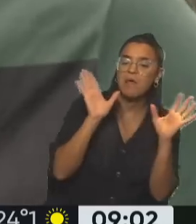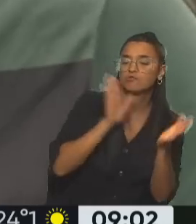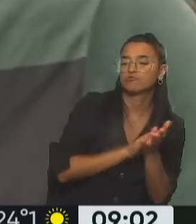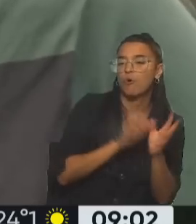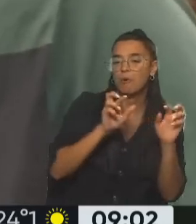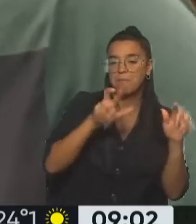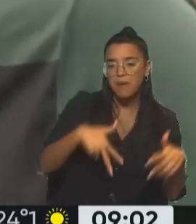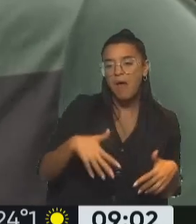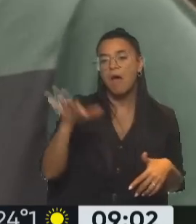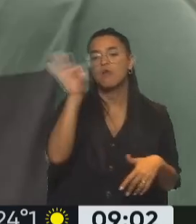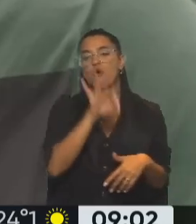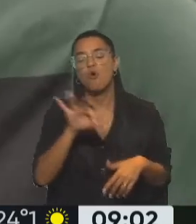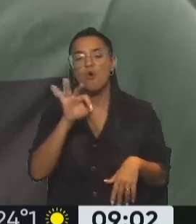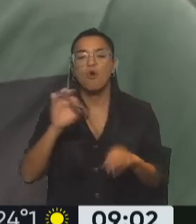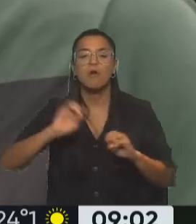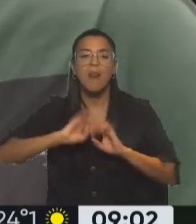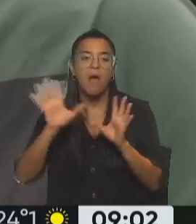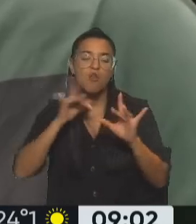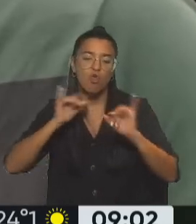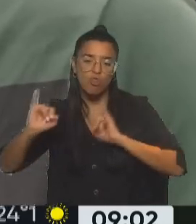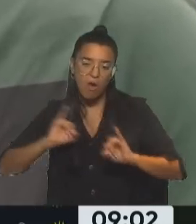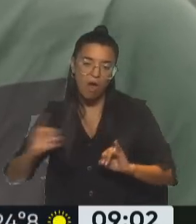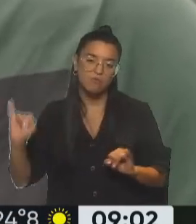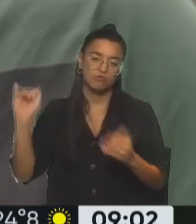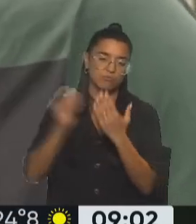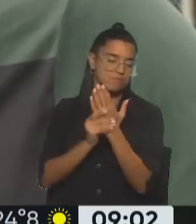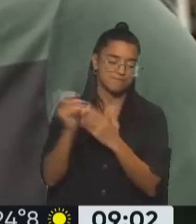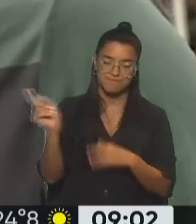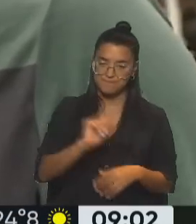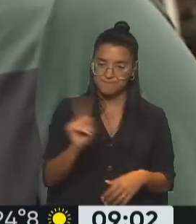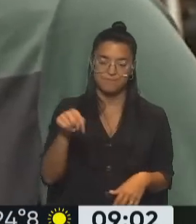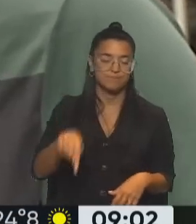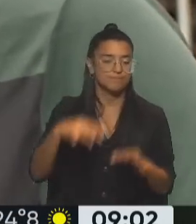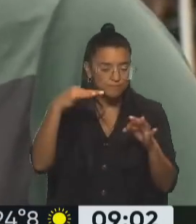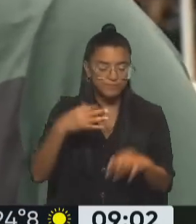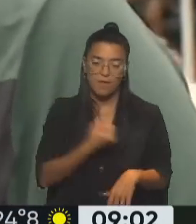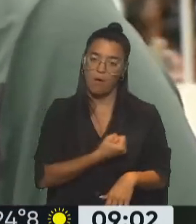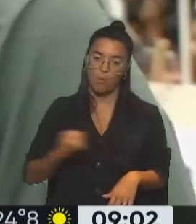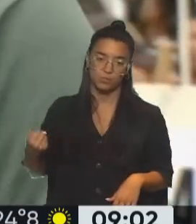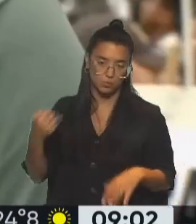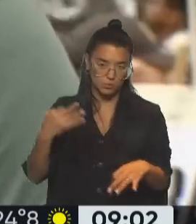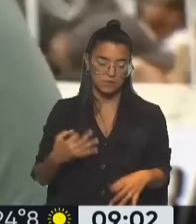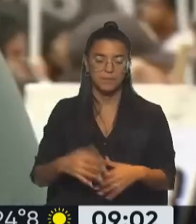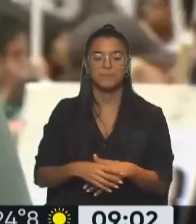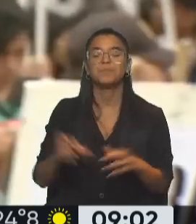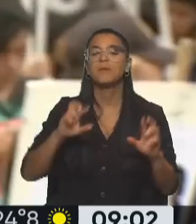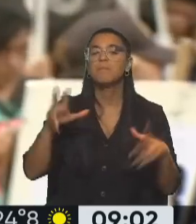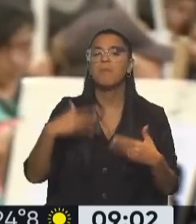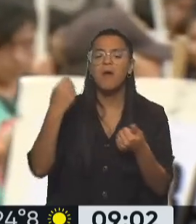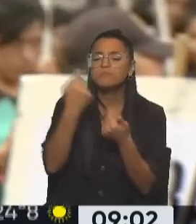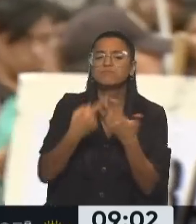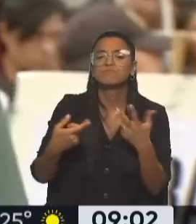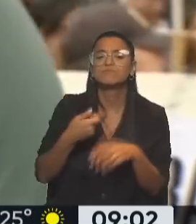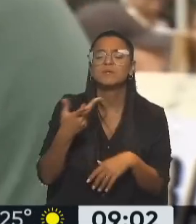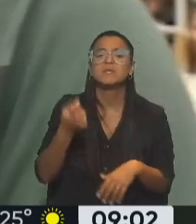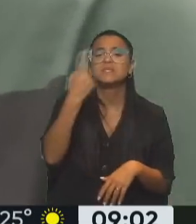de tener más claro los datos que tiene el ministerio, sino que tiene que ver con un ajuste. Eduardo, ¿a cuántos planes afecta esto?